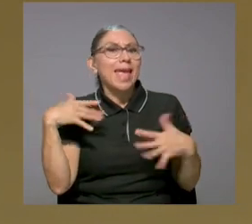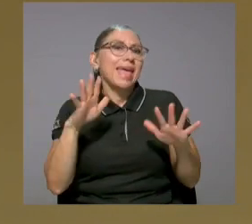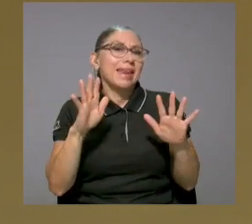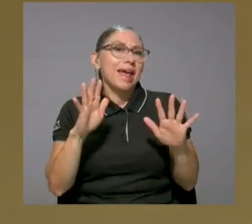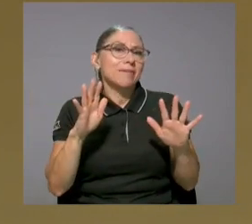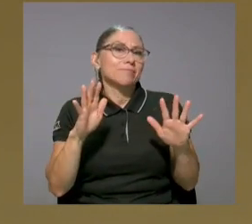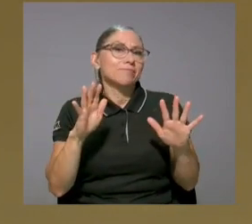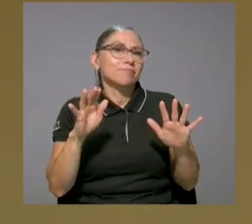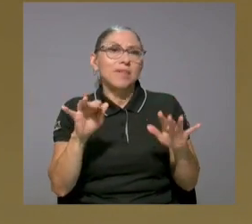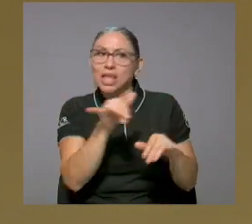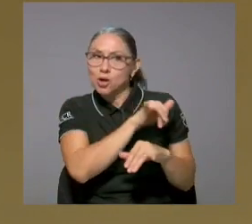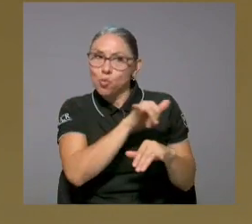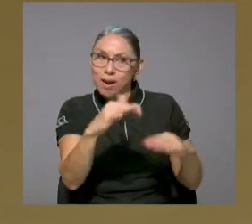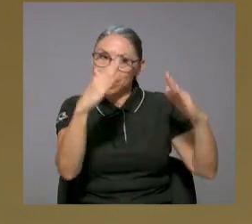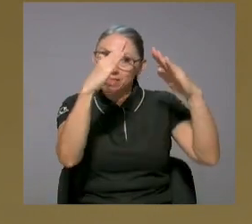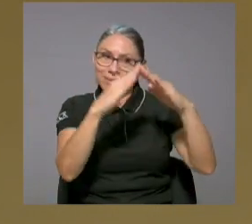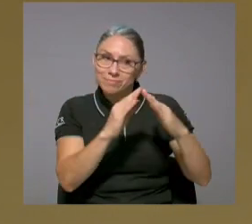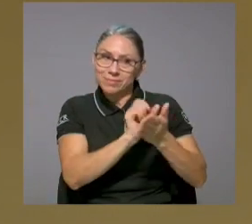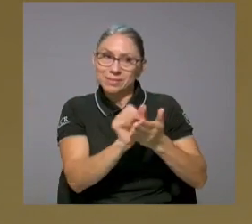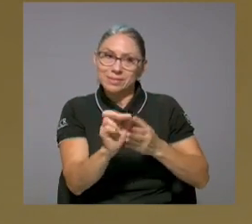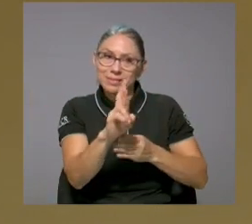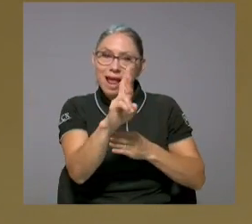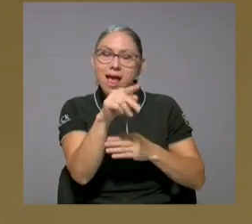igualmente ramonense, pero